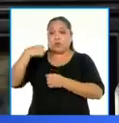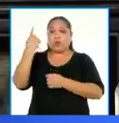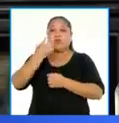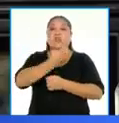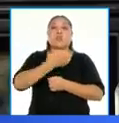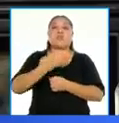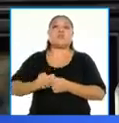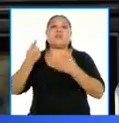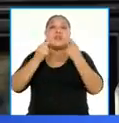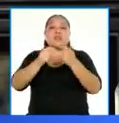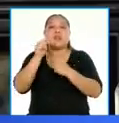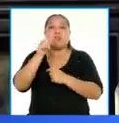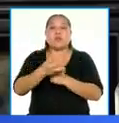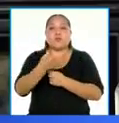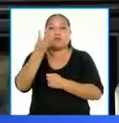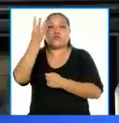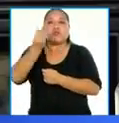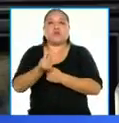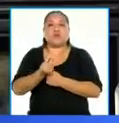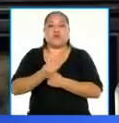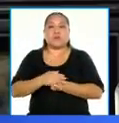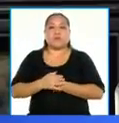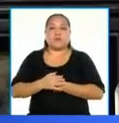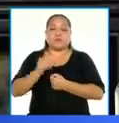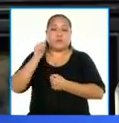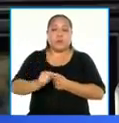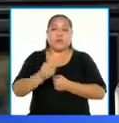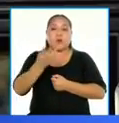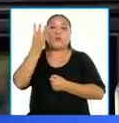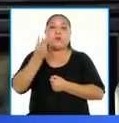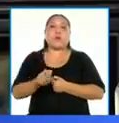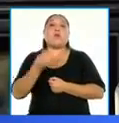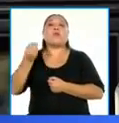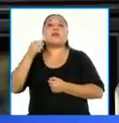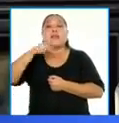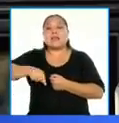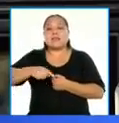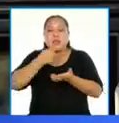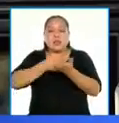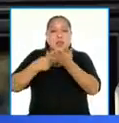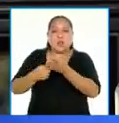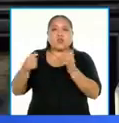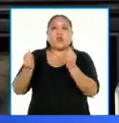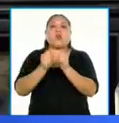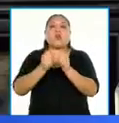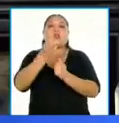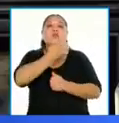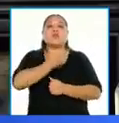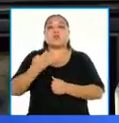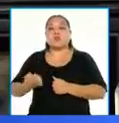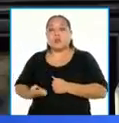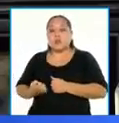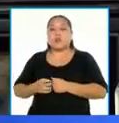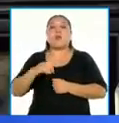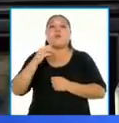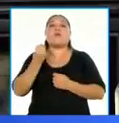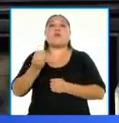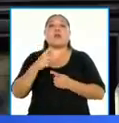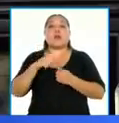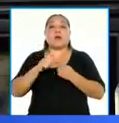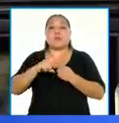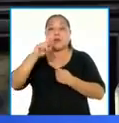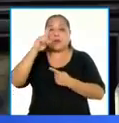trata todavía de un bien escaso. ¿Por qué se negocia con los estados? Porque se trata, además, primero, de